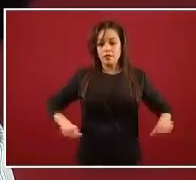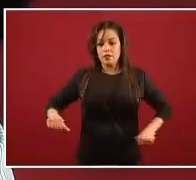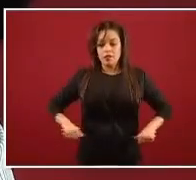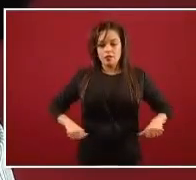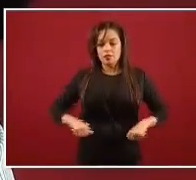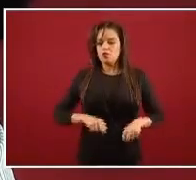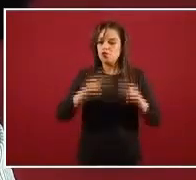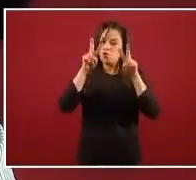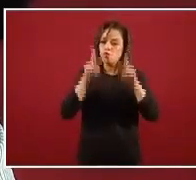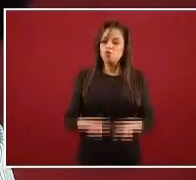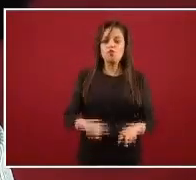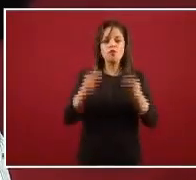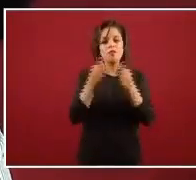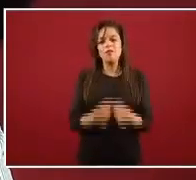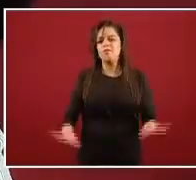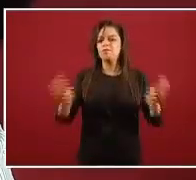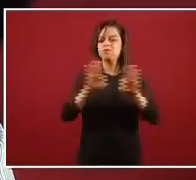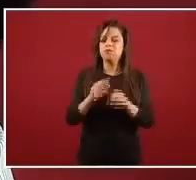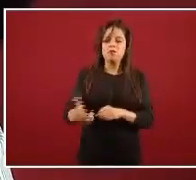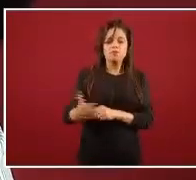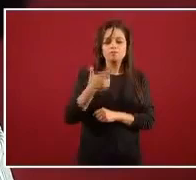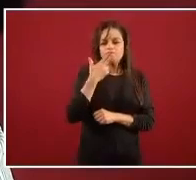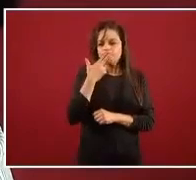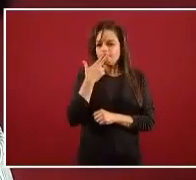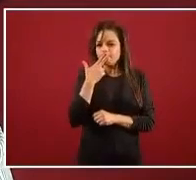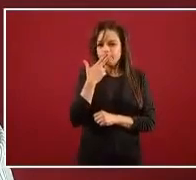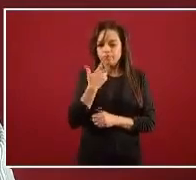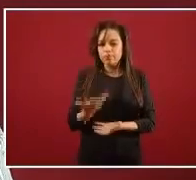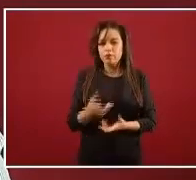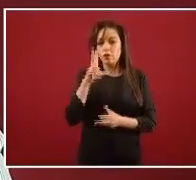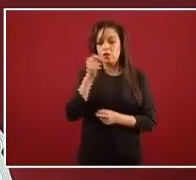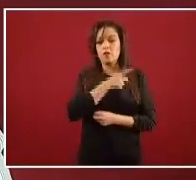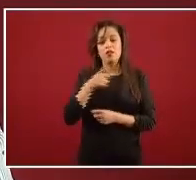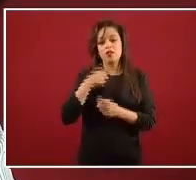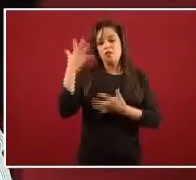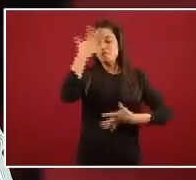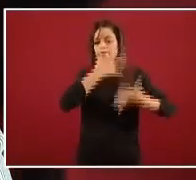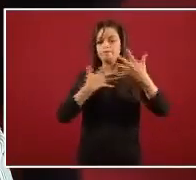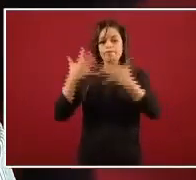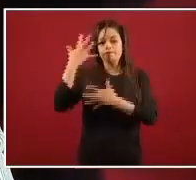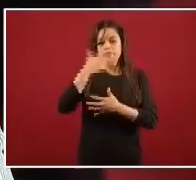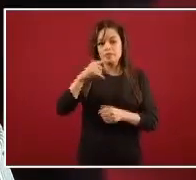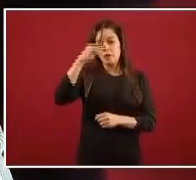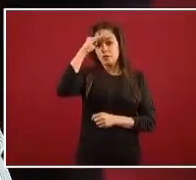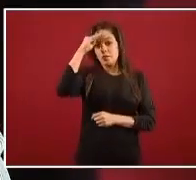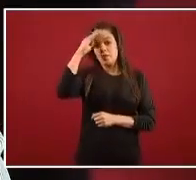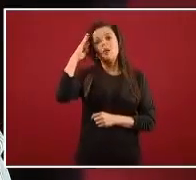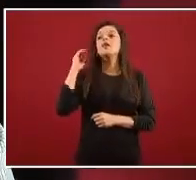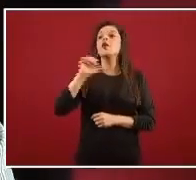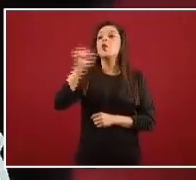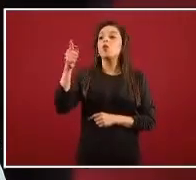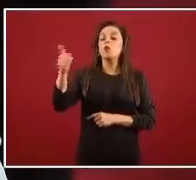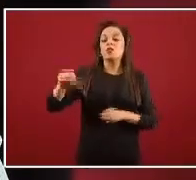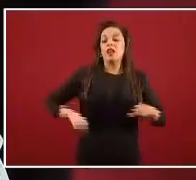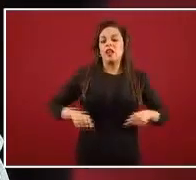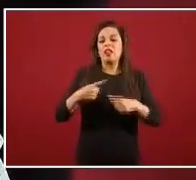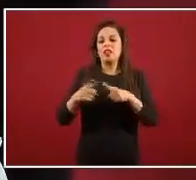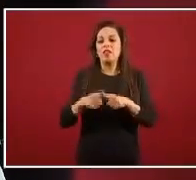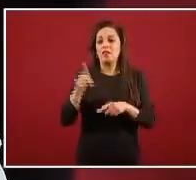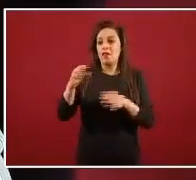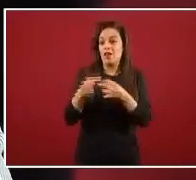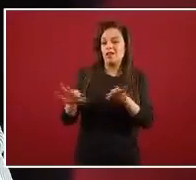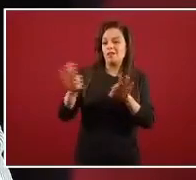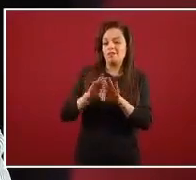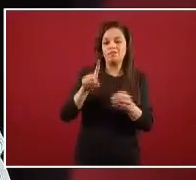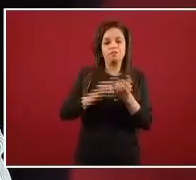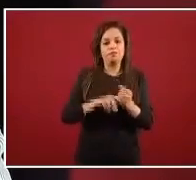realmente indispensables. Nadie debe confundirse sobrevalorando la importancia de su actividad o sintiendo que se